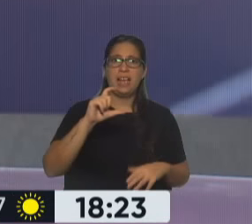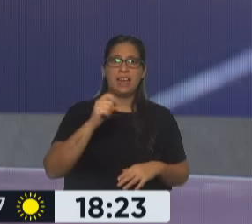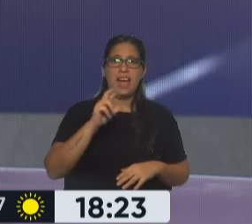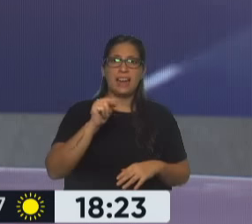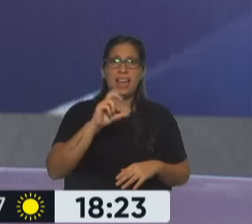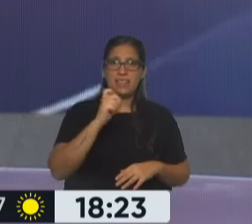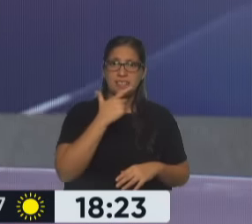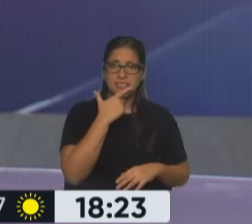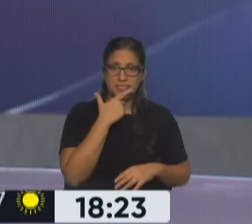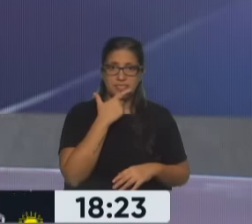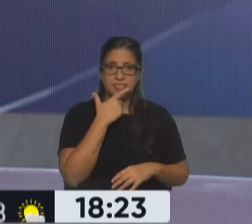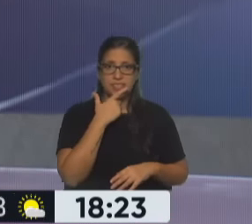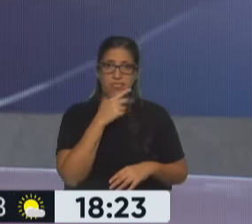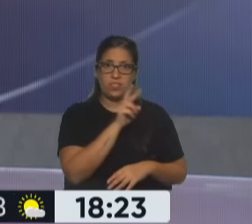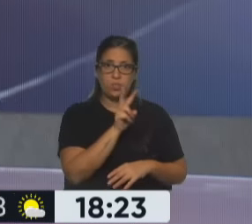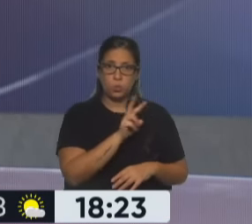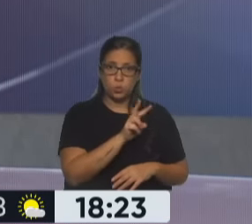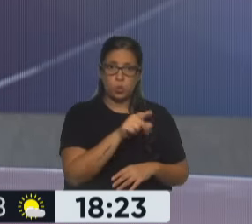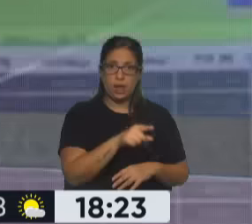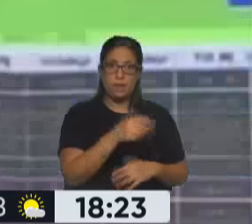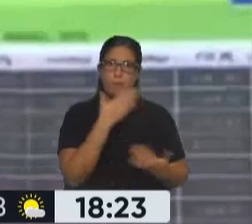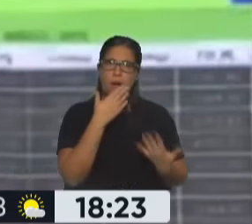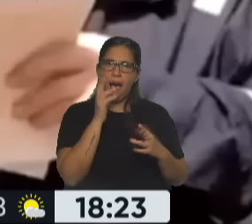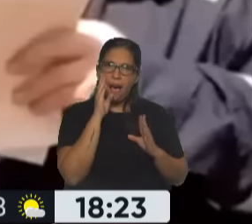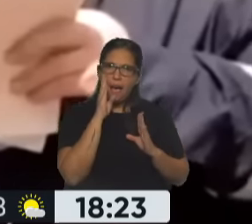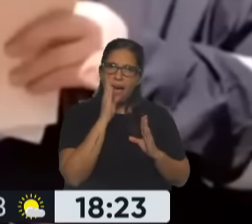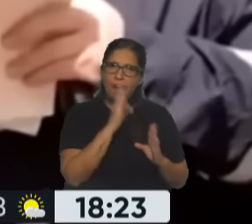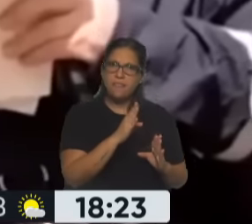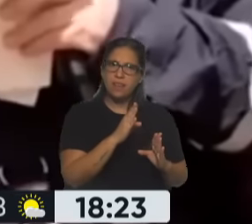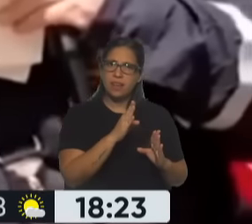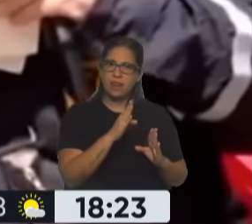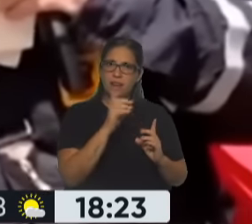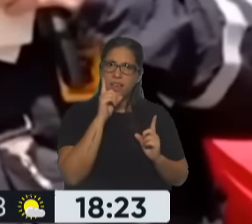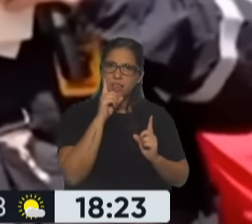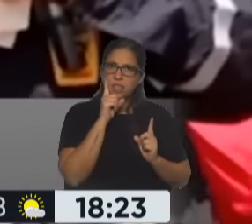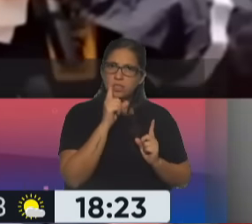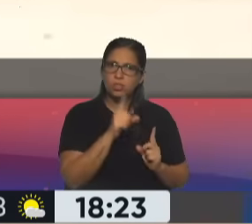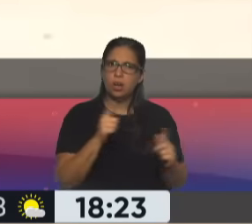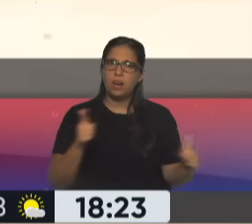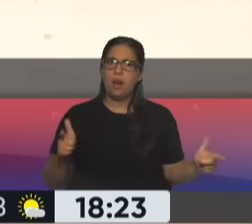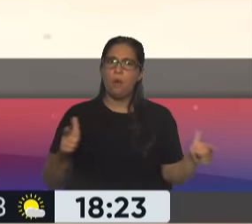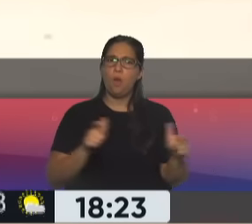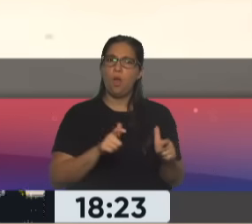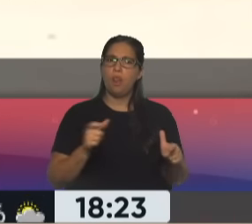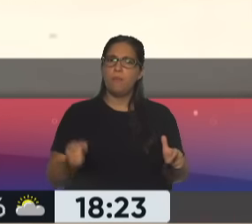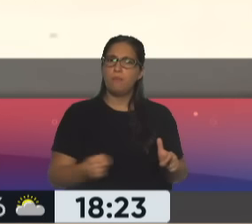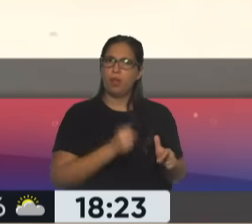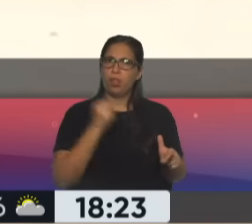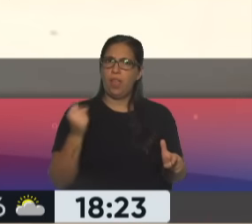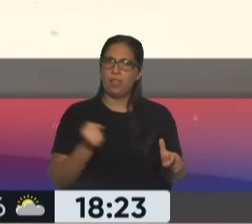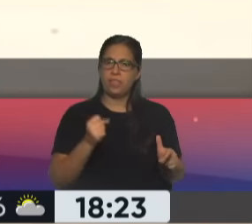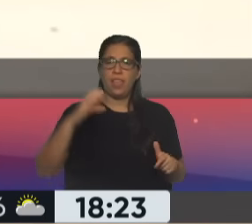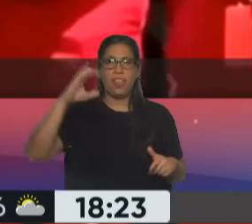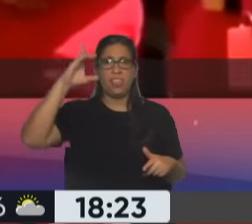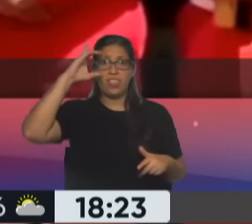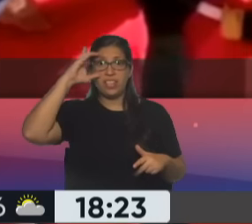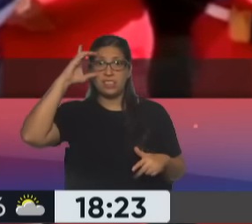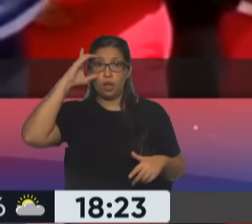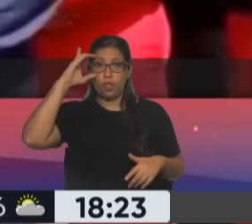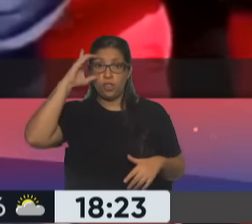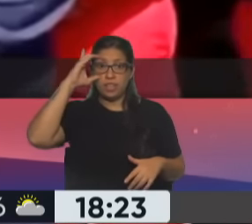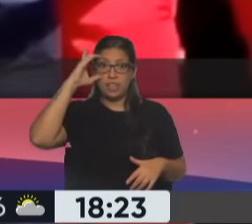queremos hacer hincapié, le vamos a prestar mucha atención a una reunión en Caracas entre Delcy Rodríguez y el